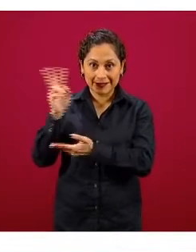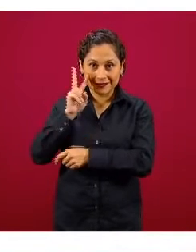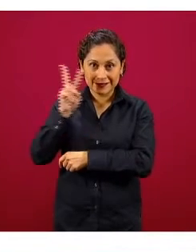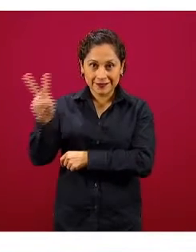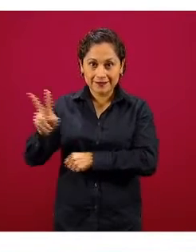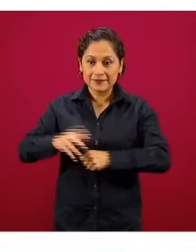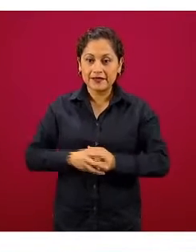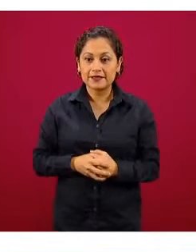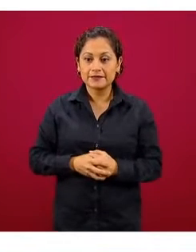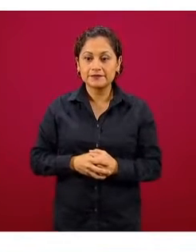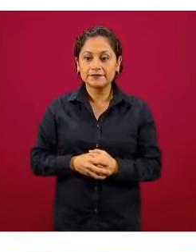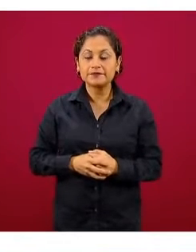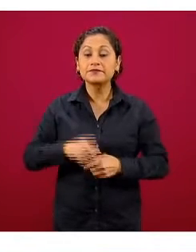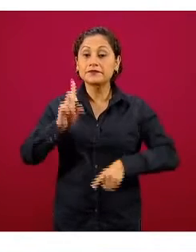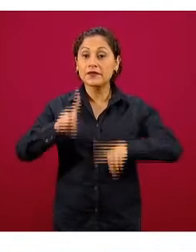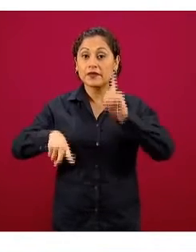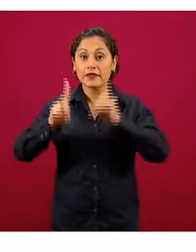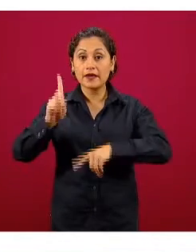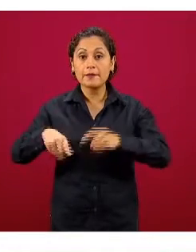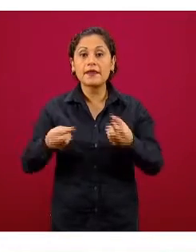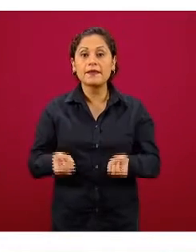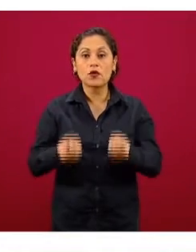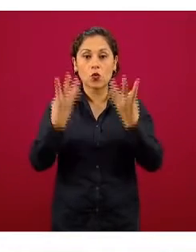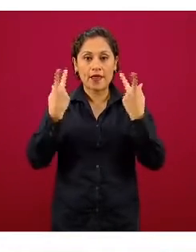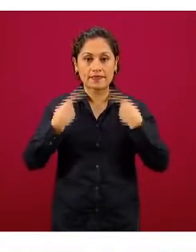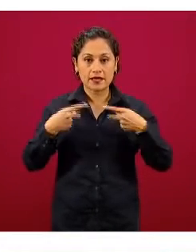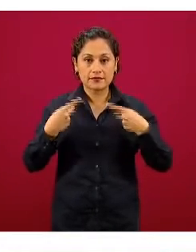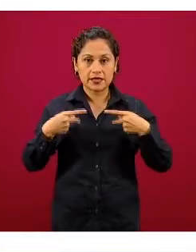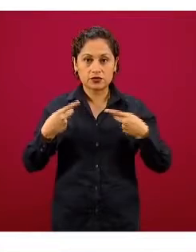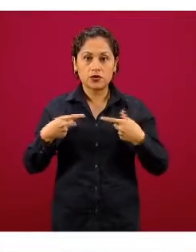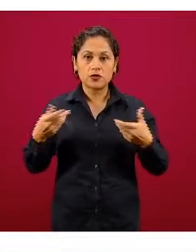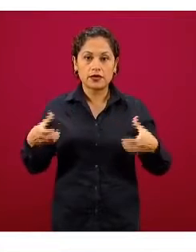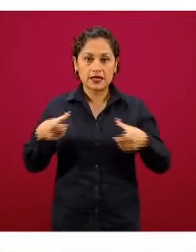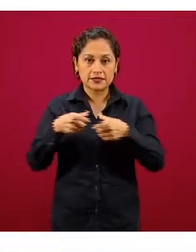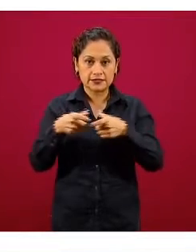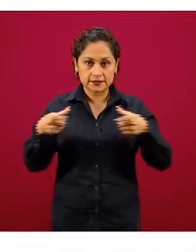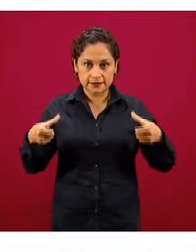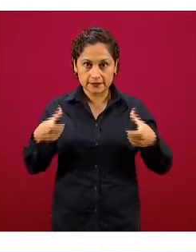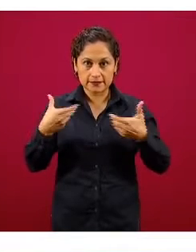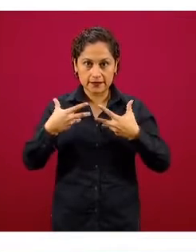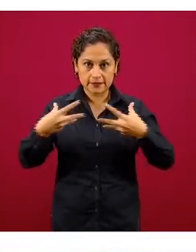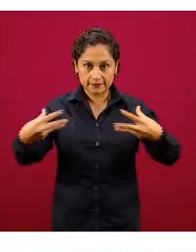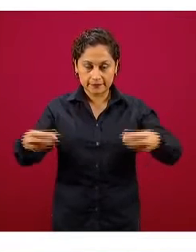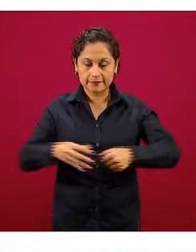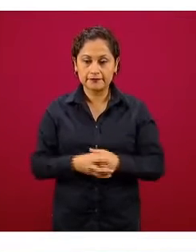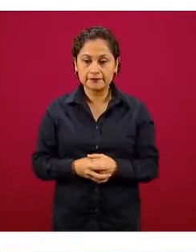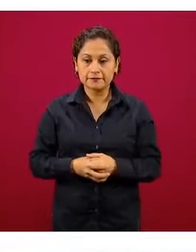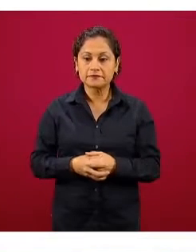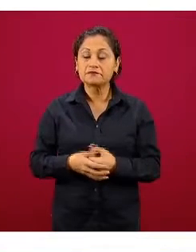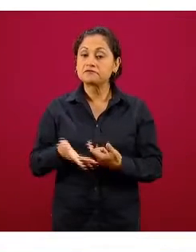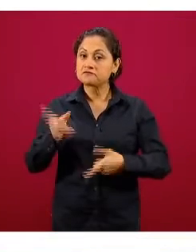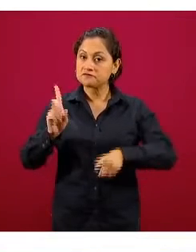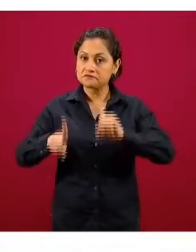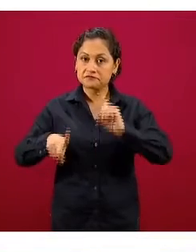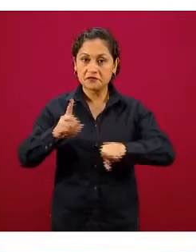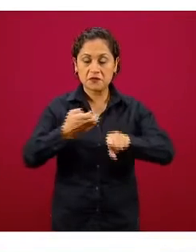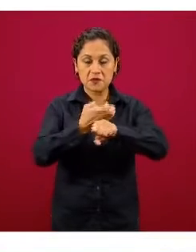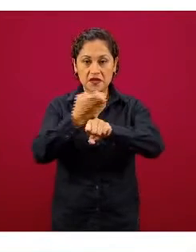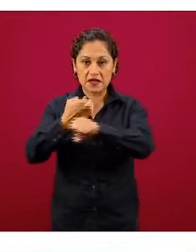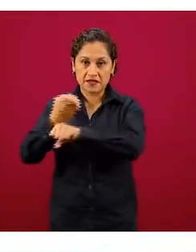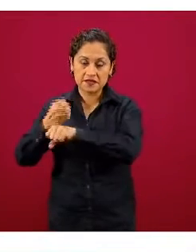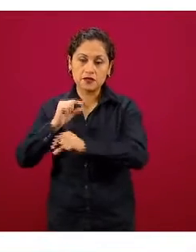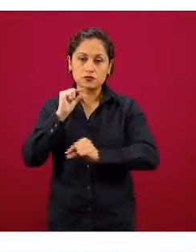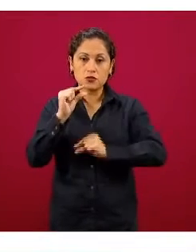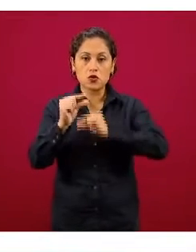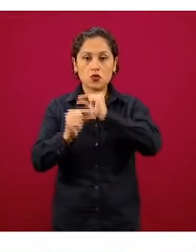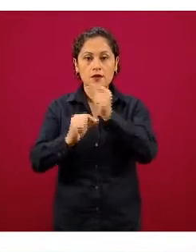o rangos de casos confirmados acumulados, pues cómo en su momento el país y cada entidad federativa se va pintando en relación a esta carga